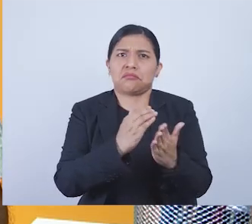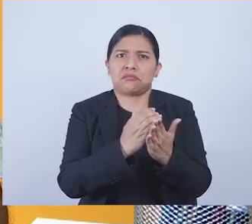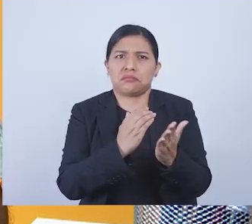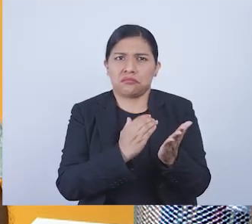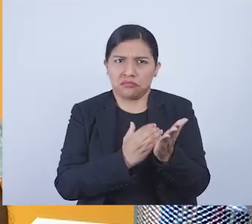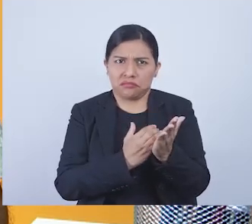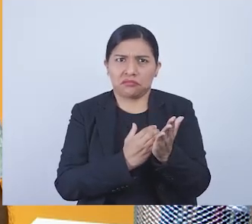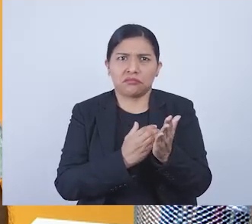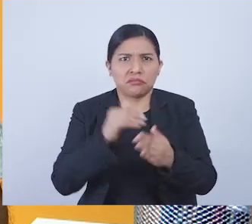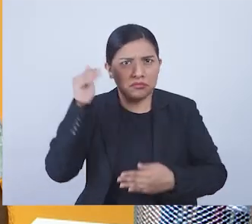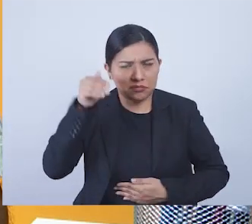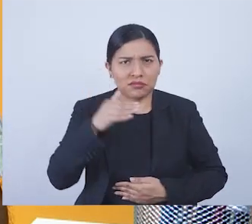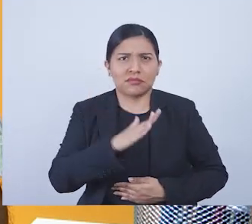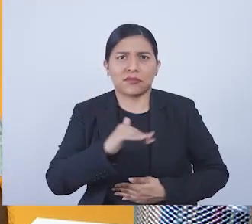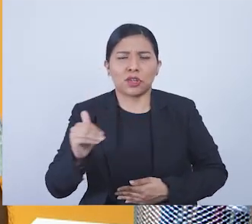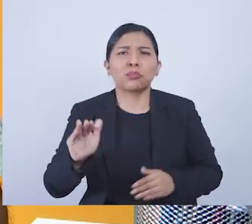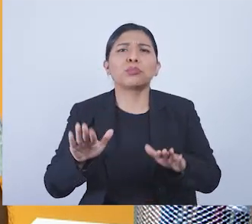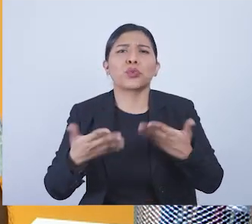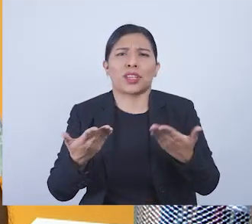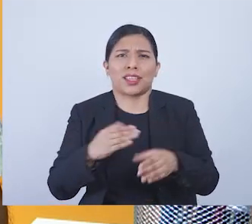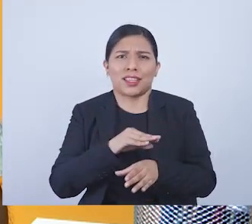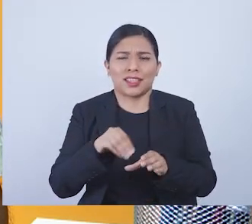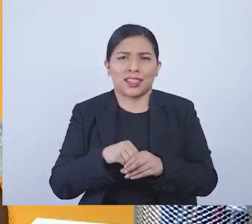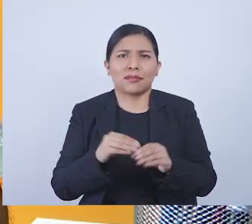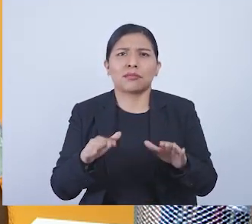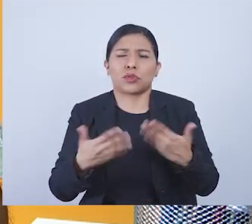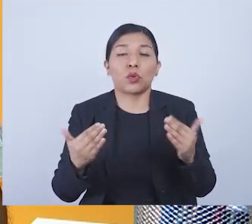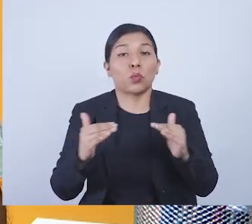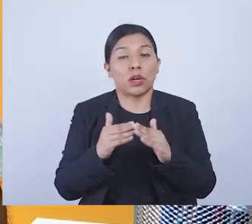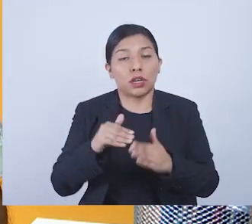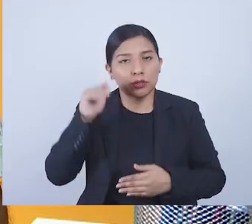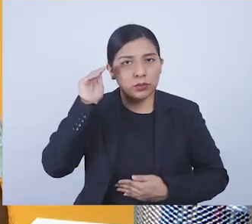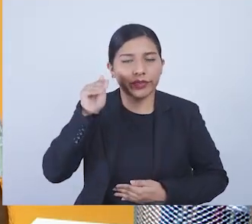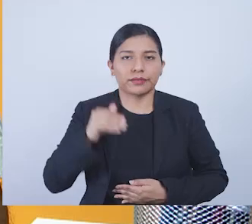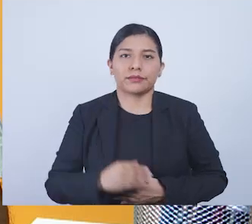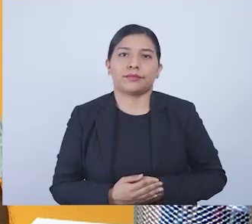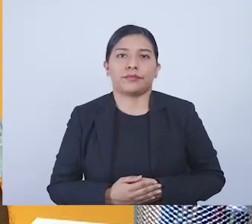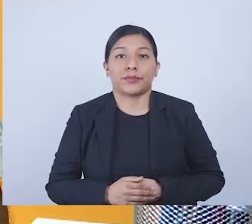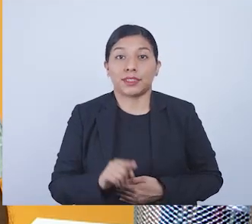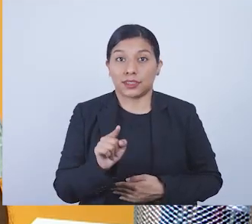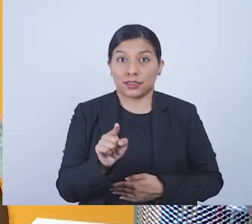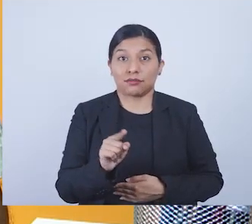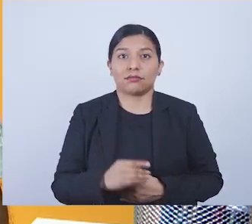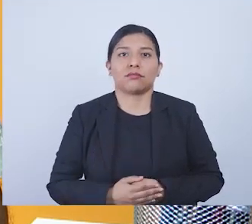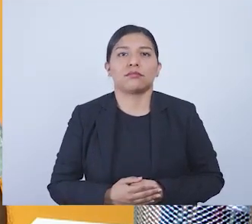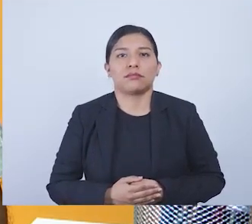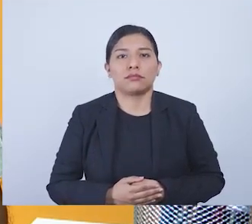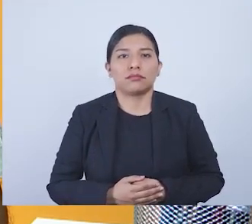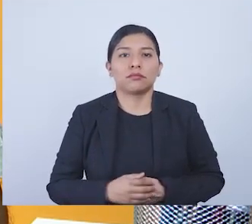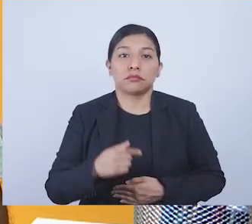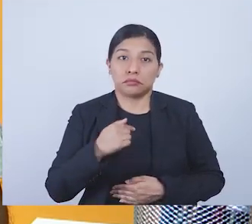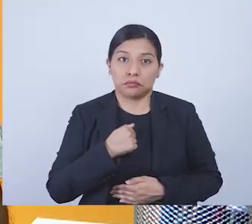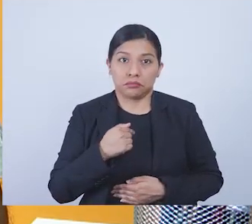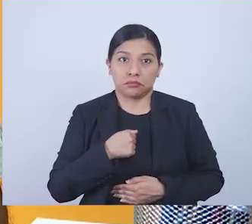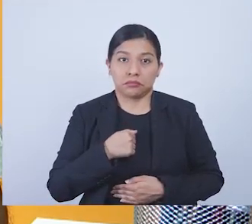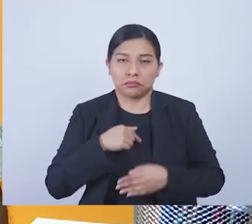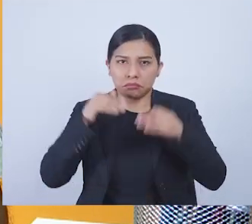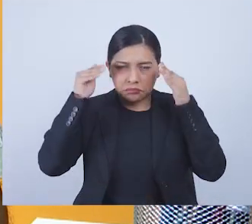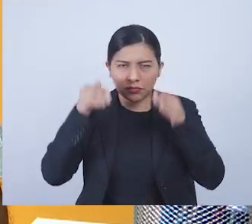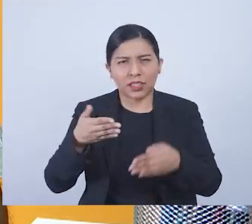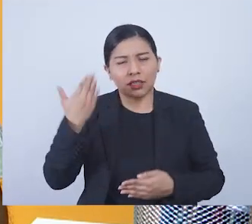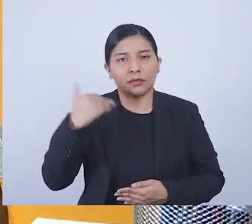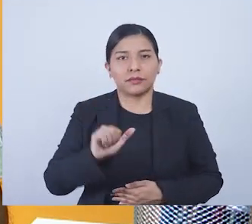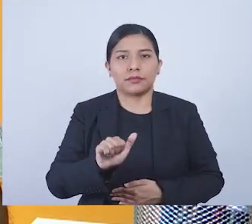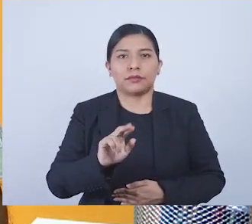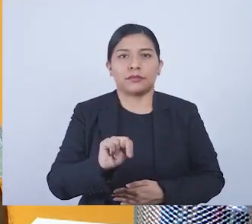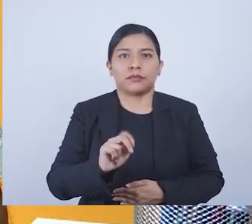currículum educativo nacional. La otra parte es la educativa. Para ello voy a fundamentarme en la antropología.